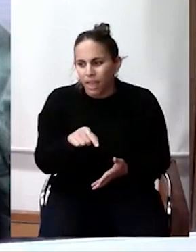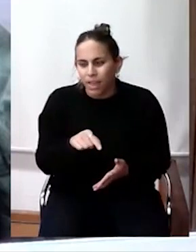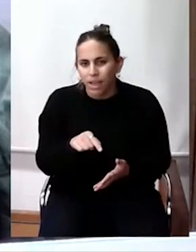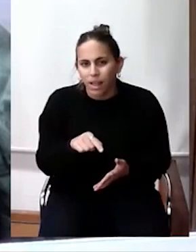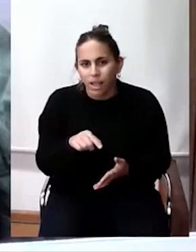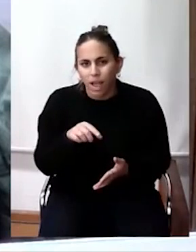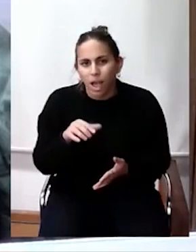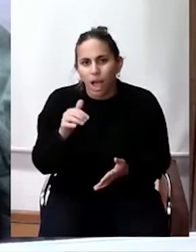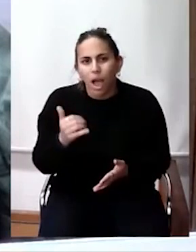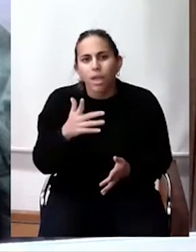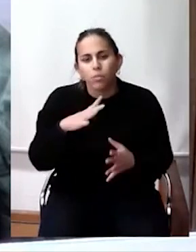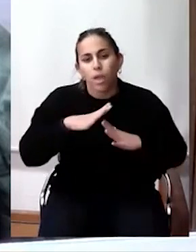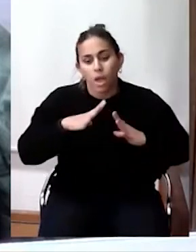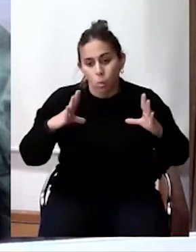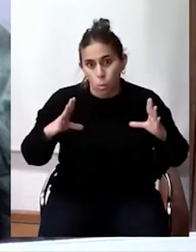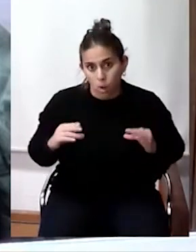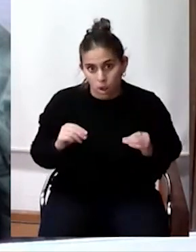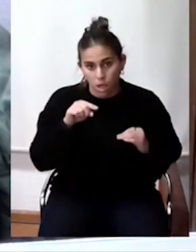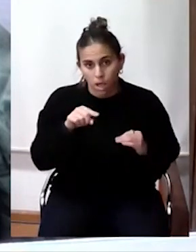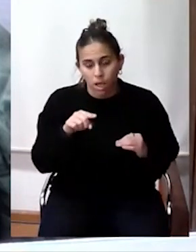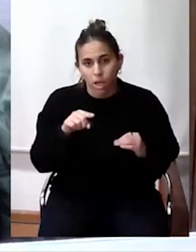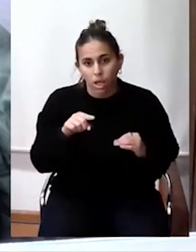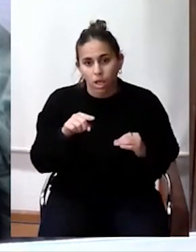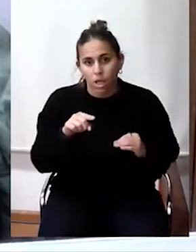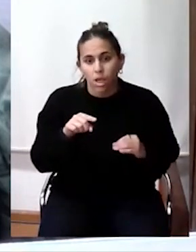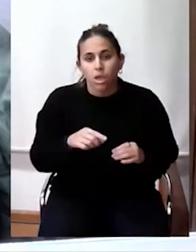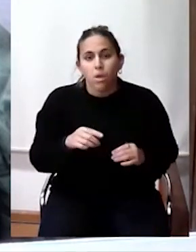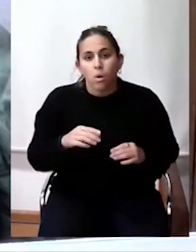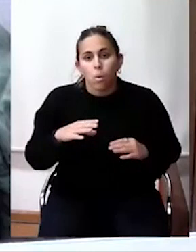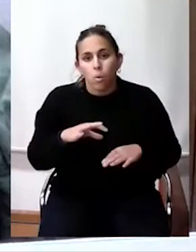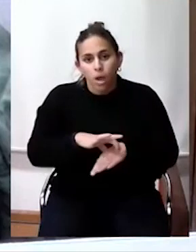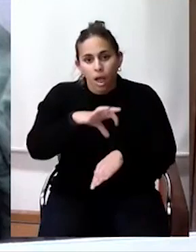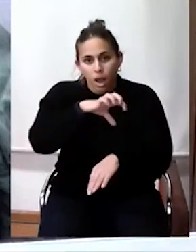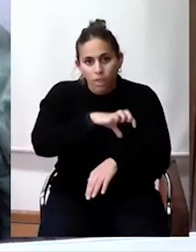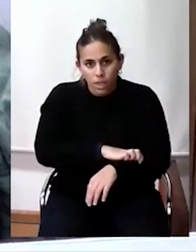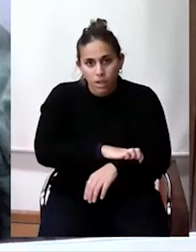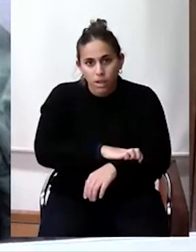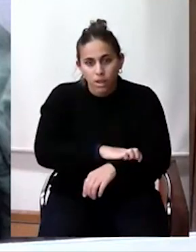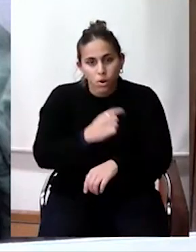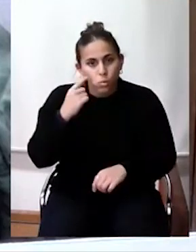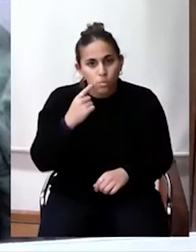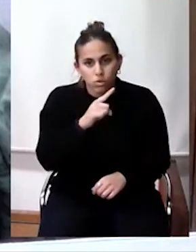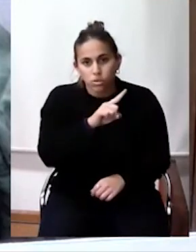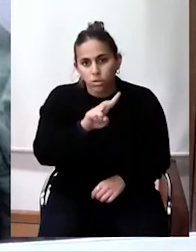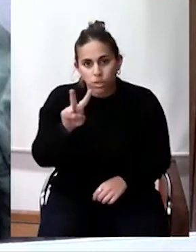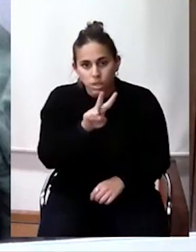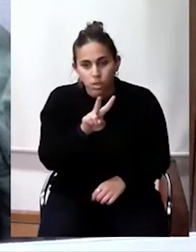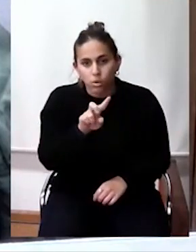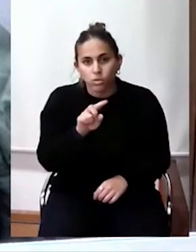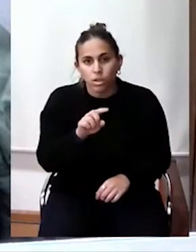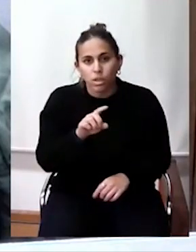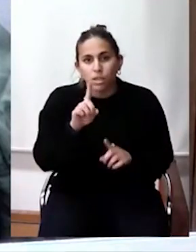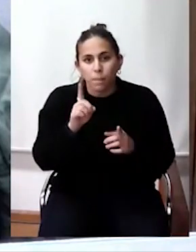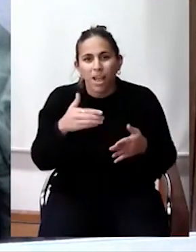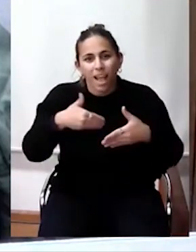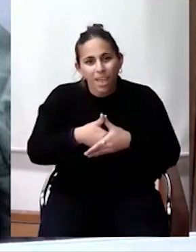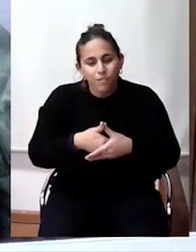funcionan allí una escuela de tiempo completo un jardín el jardín 122 y un caif y